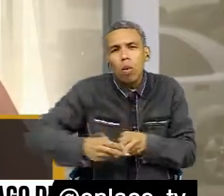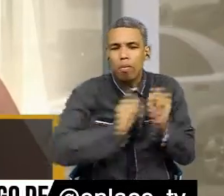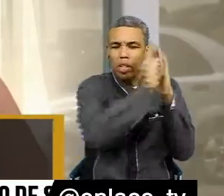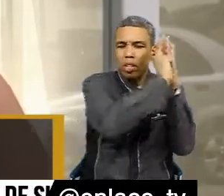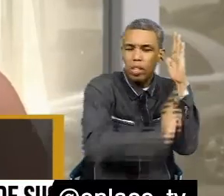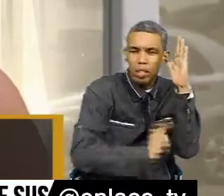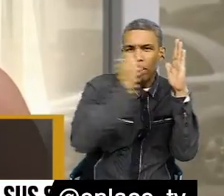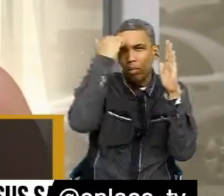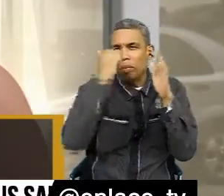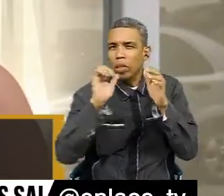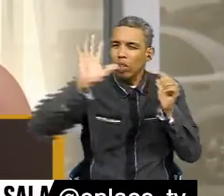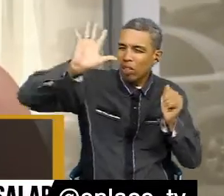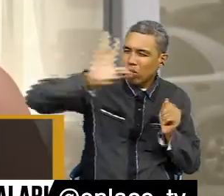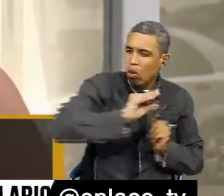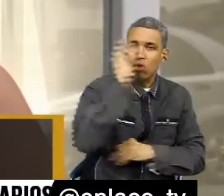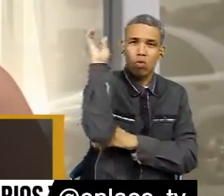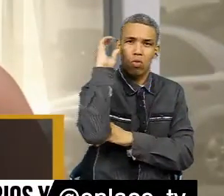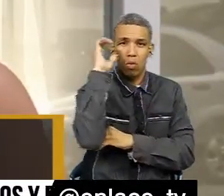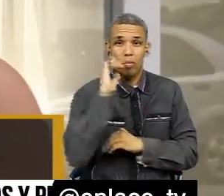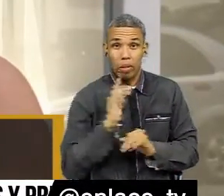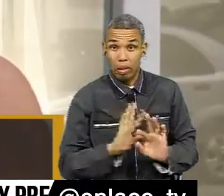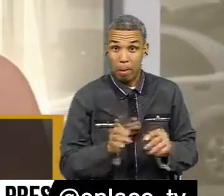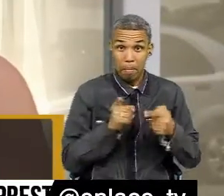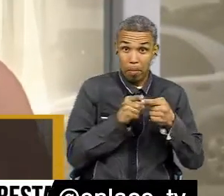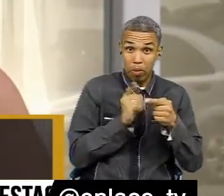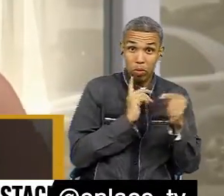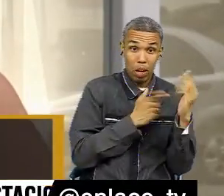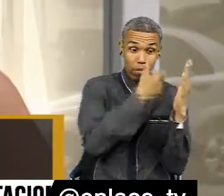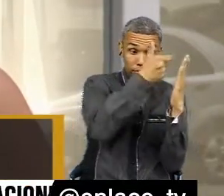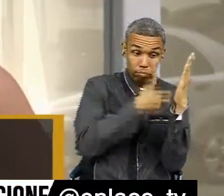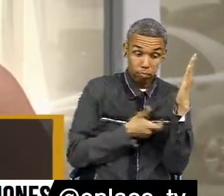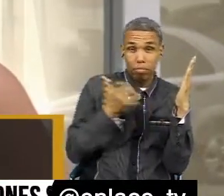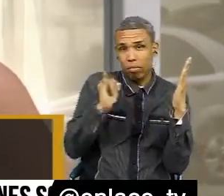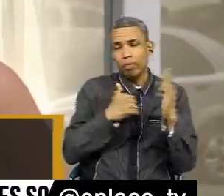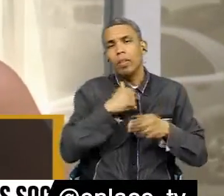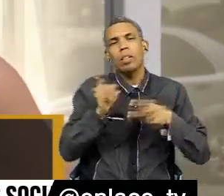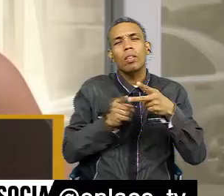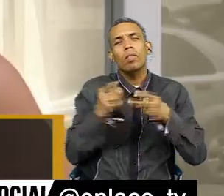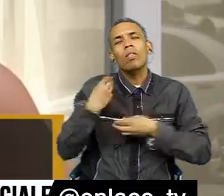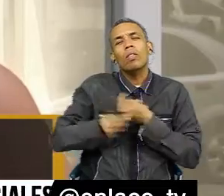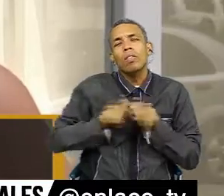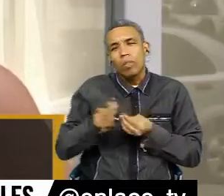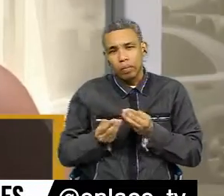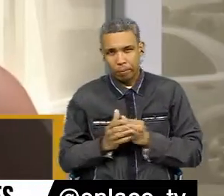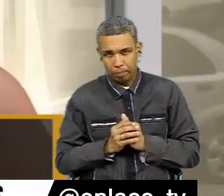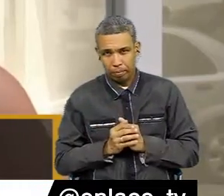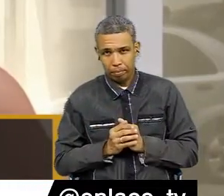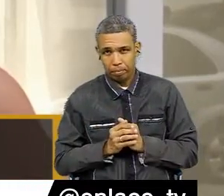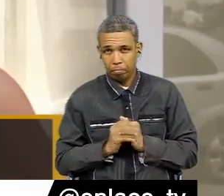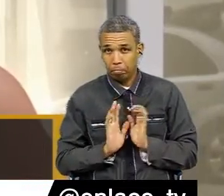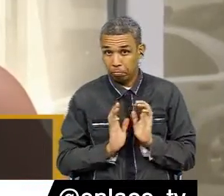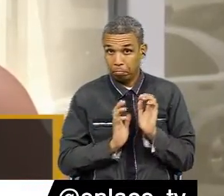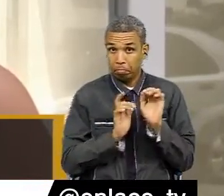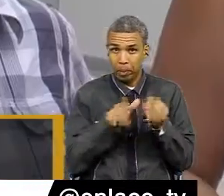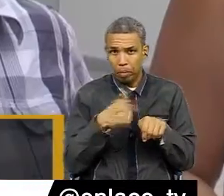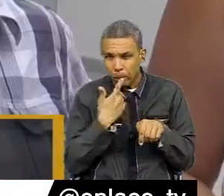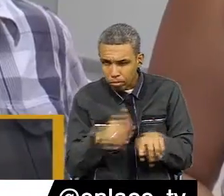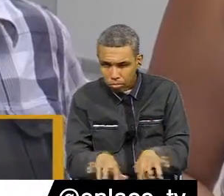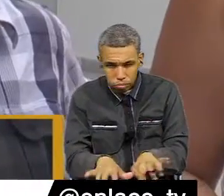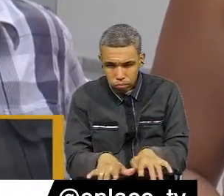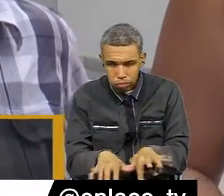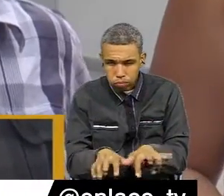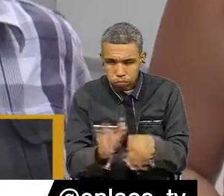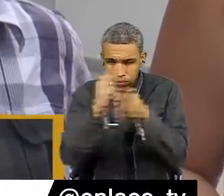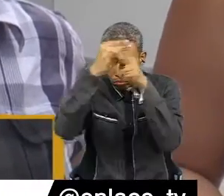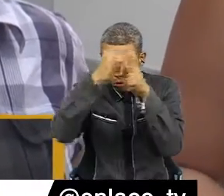segundo, hacer una nómina para que nos pagaran ya en el mes de julio. De acuerdo